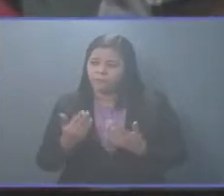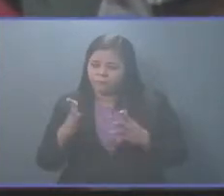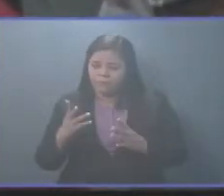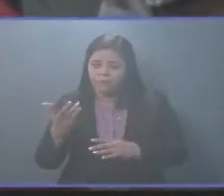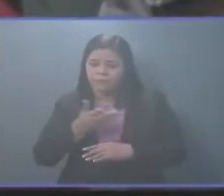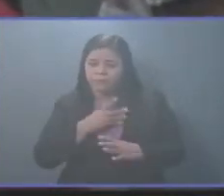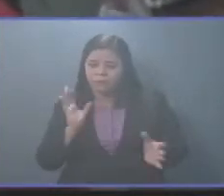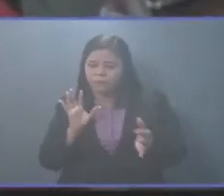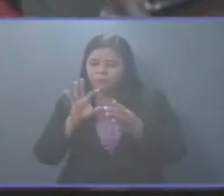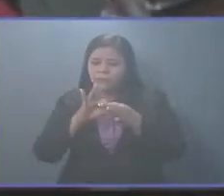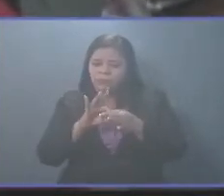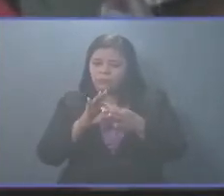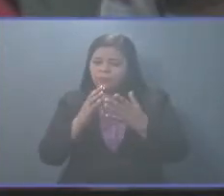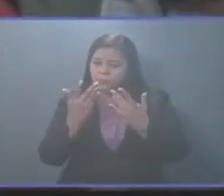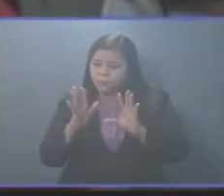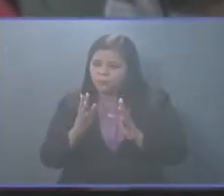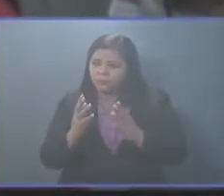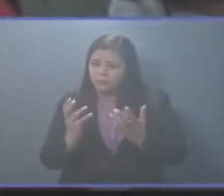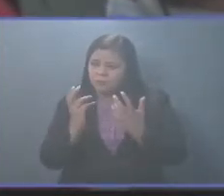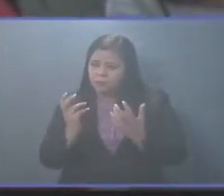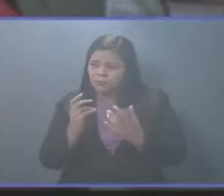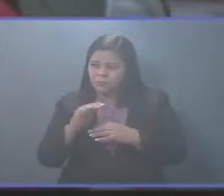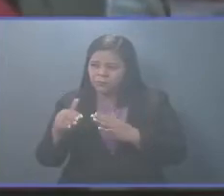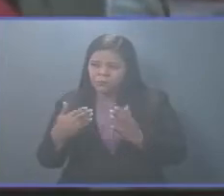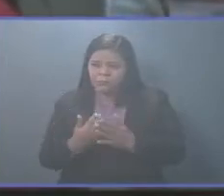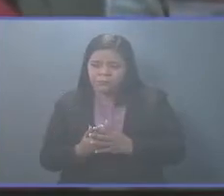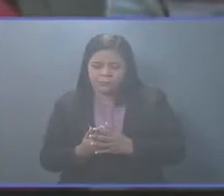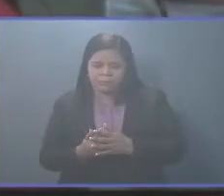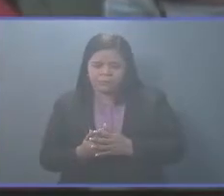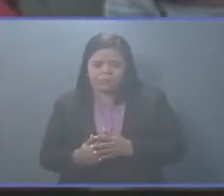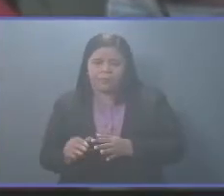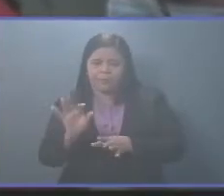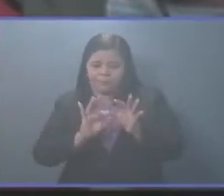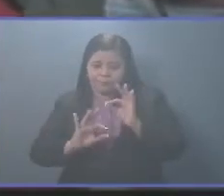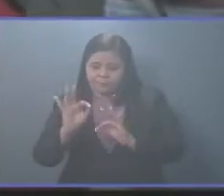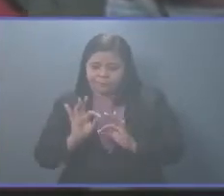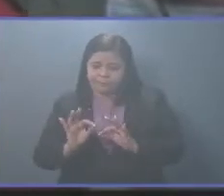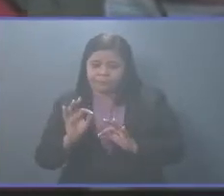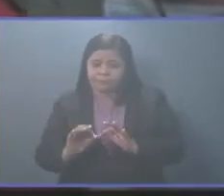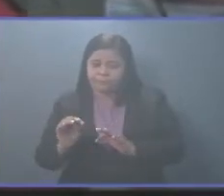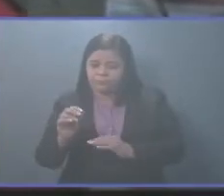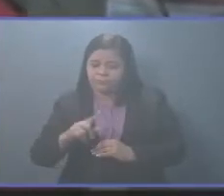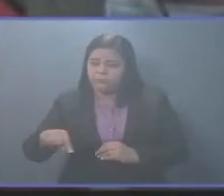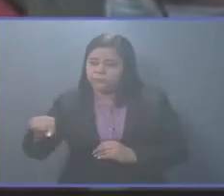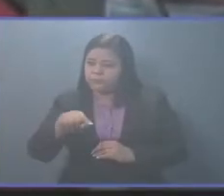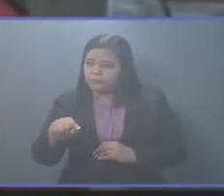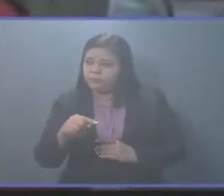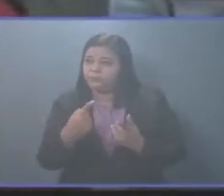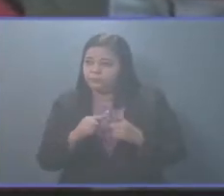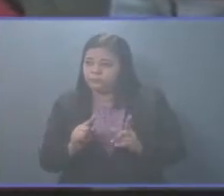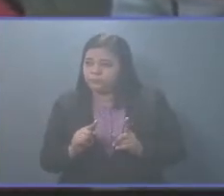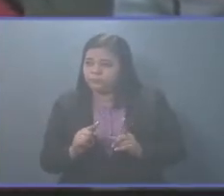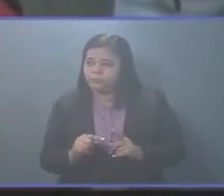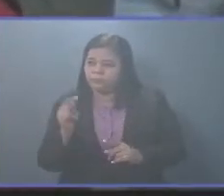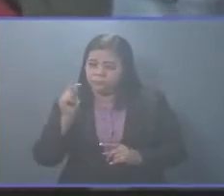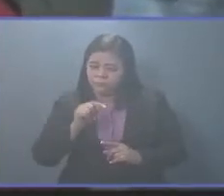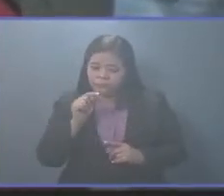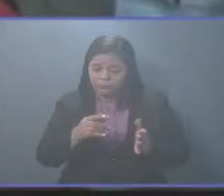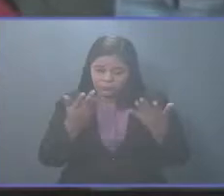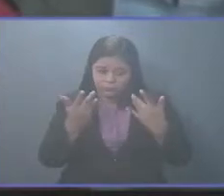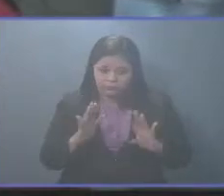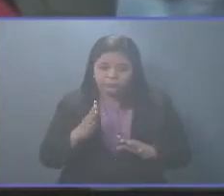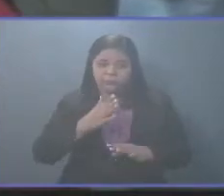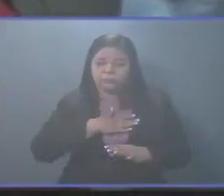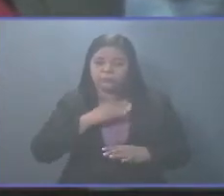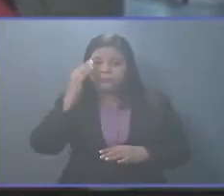interrelación que ha habido ahora de tanto de los fondos de uno con respecto a los otros, si sobre eso han tenido a la